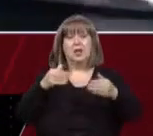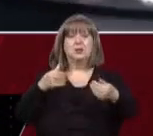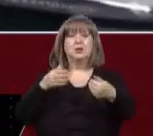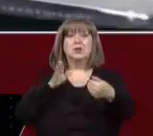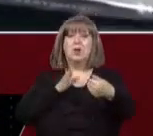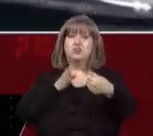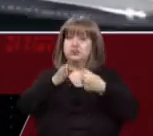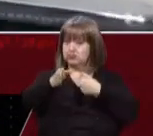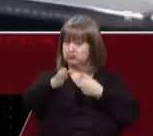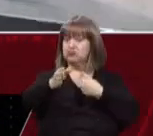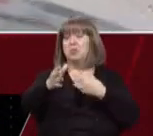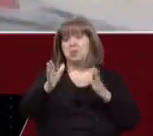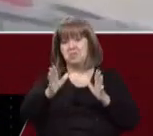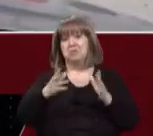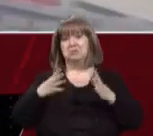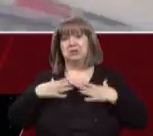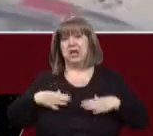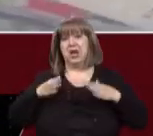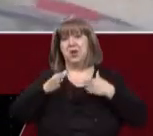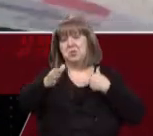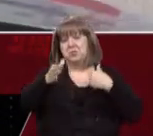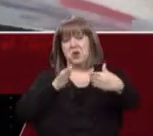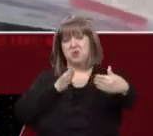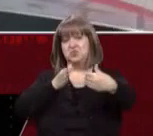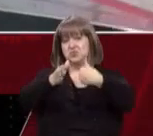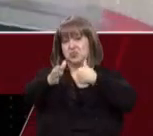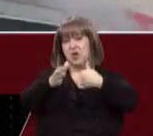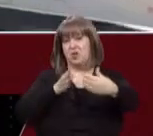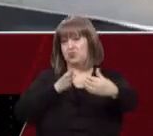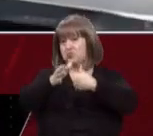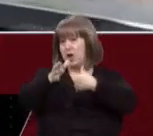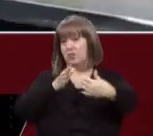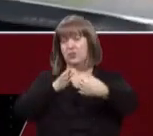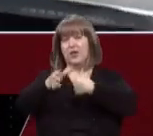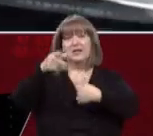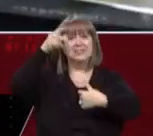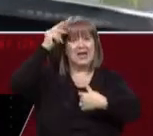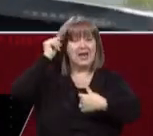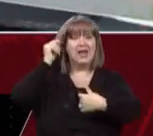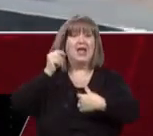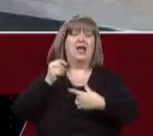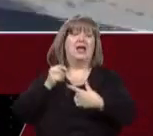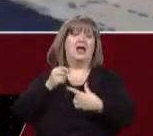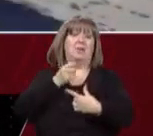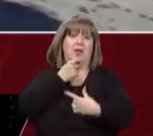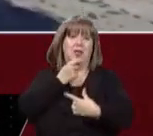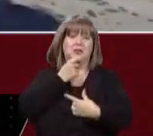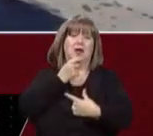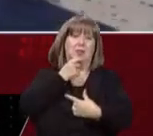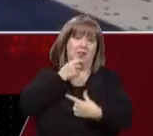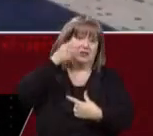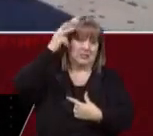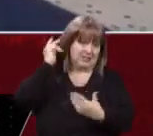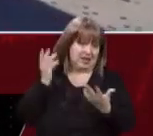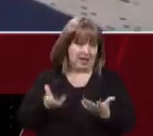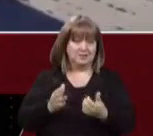permitir descongestionar el tránsito que ya estamos retomando niveles de tránsito da predios predios a los mismos números que